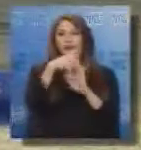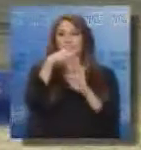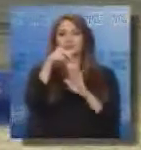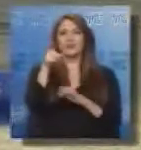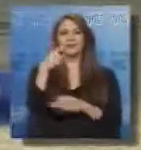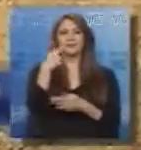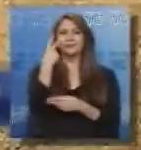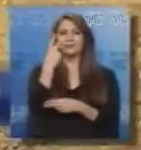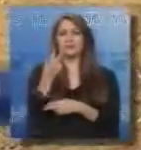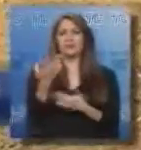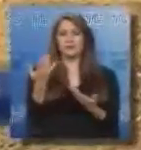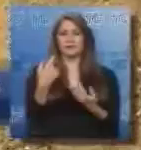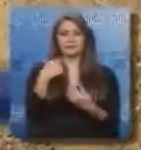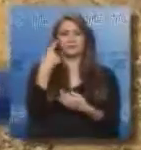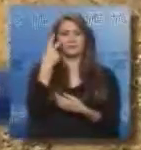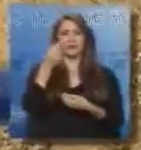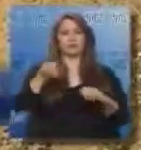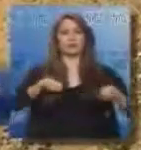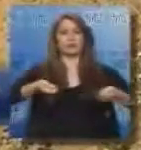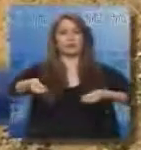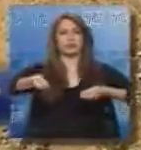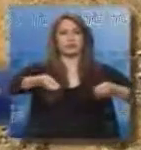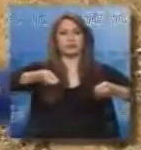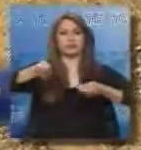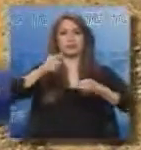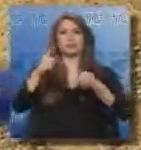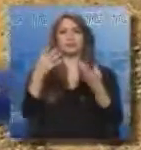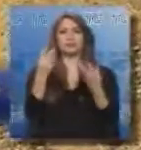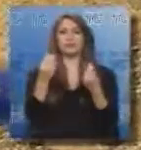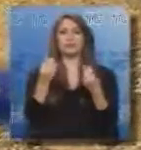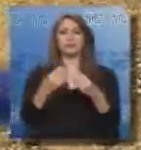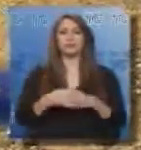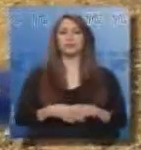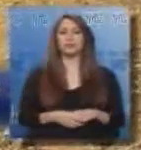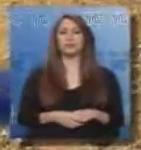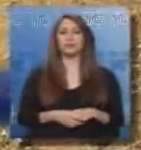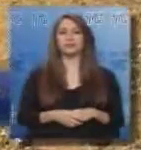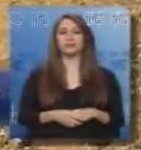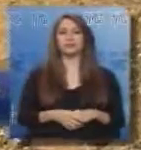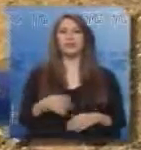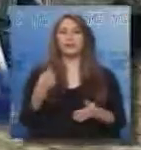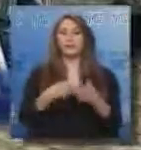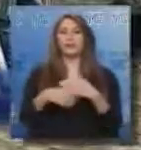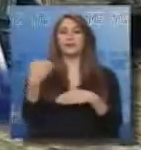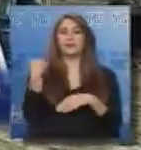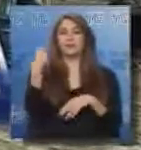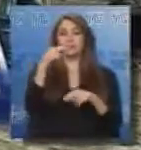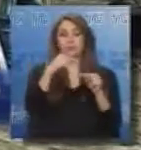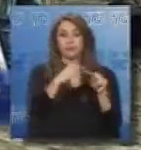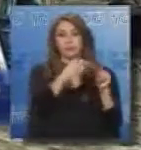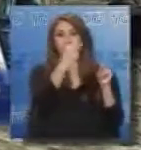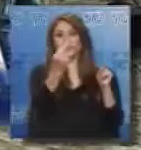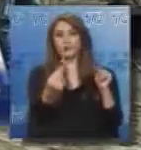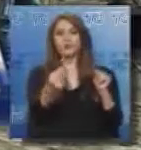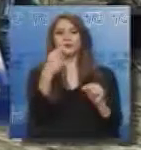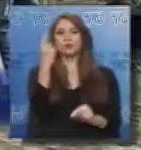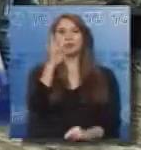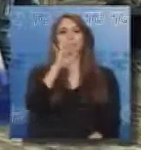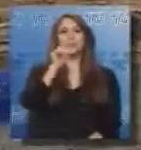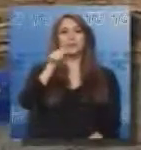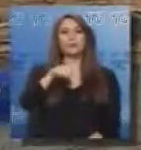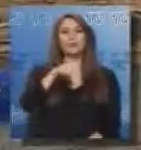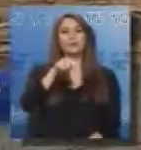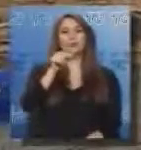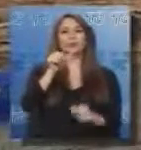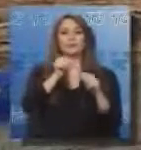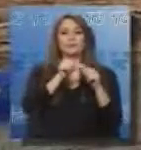presentado ciertos accidentes con la carga pesada porque el gálibo con el cual fue construido el puente fue de 5.2